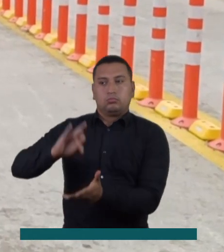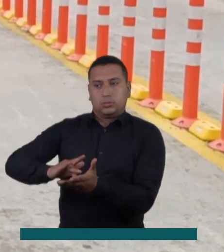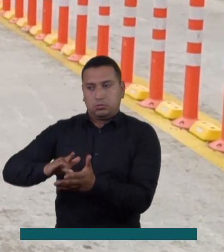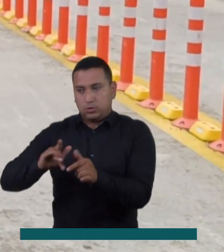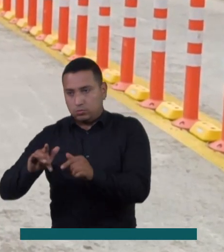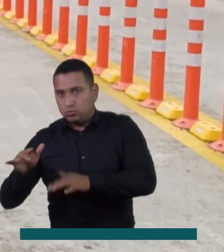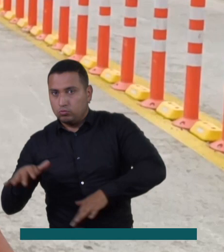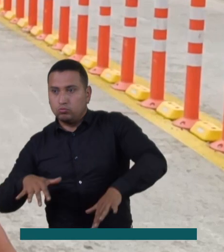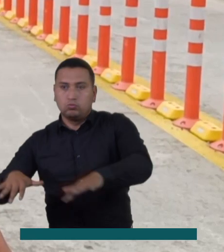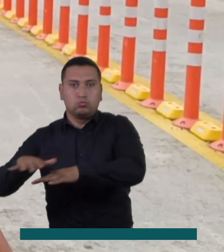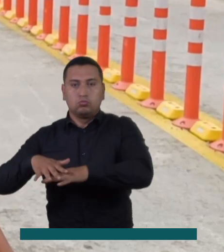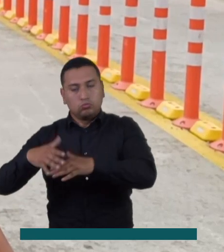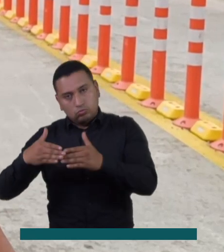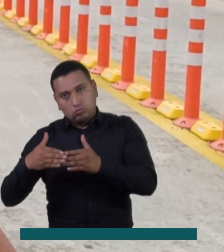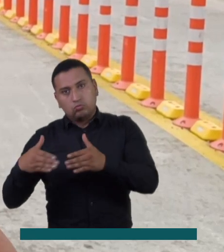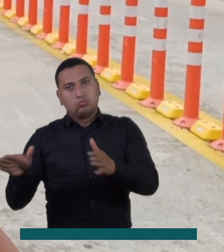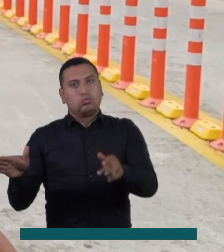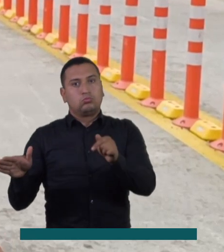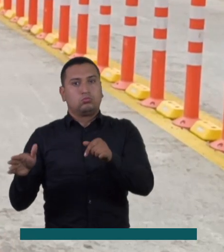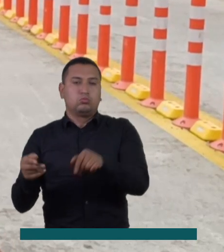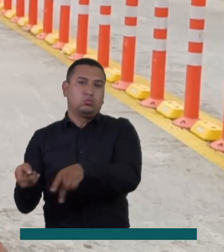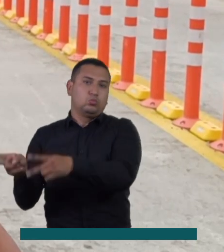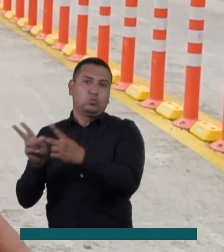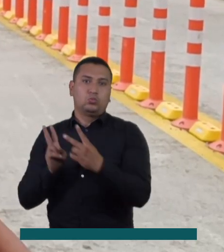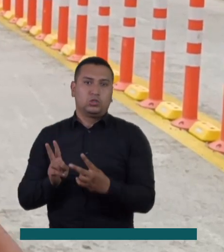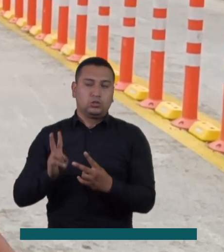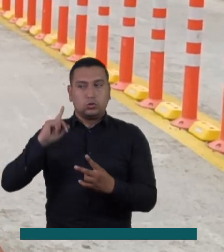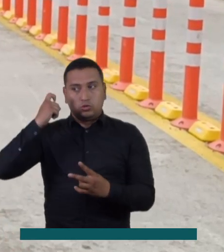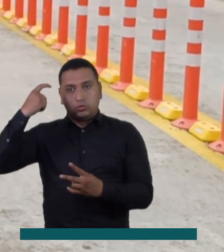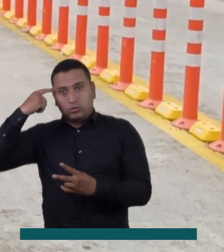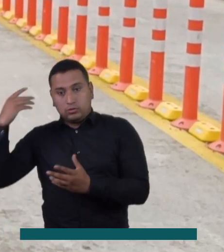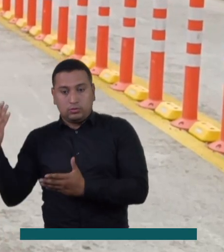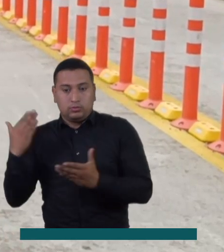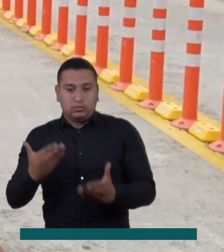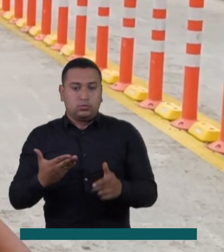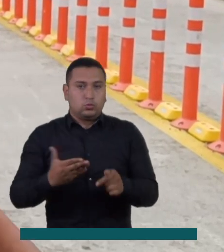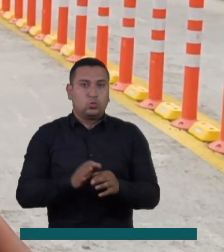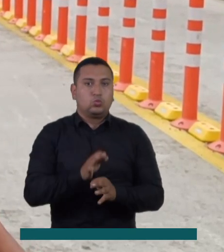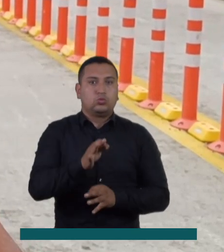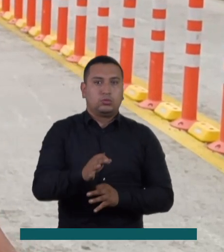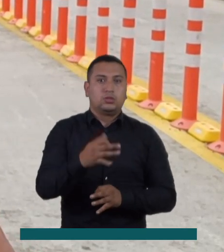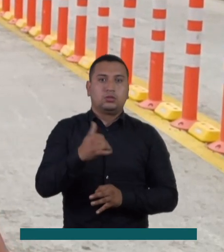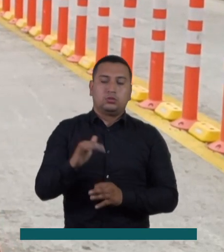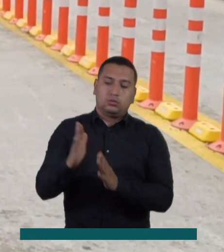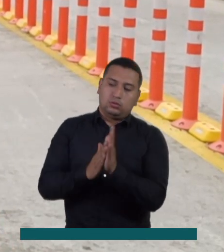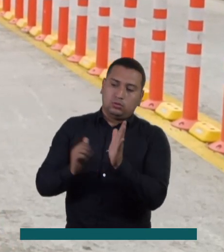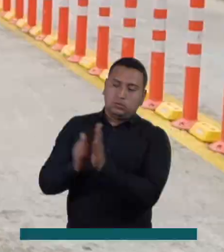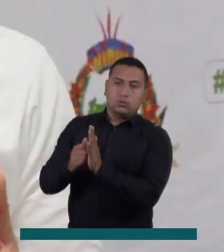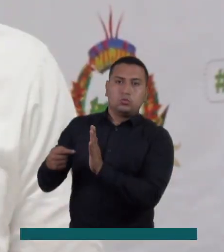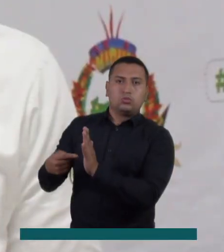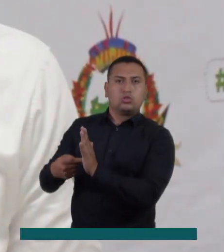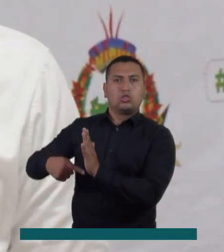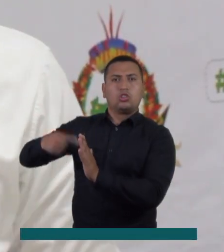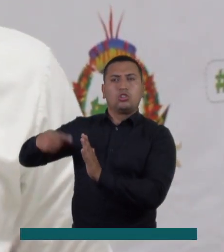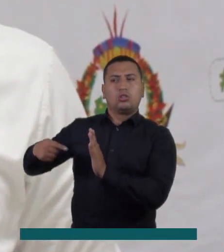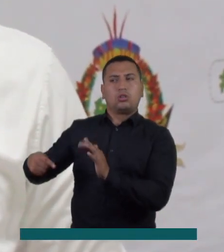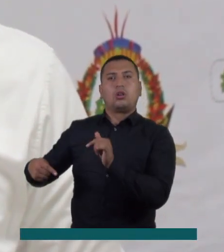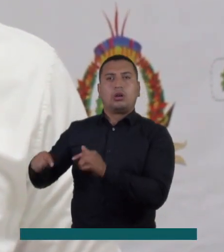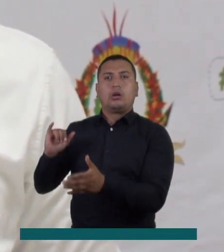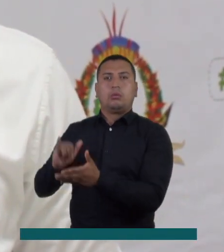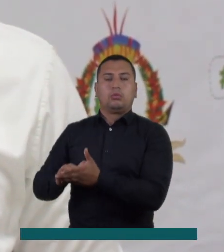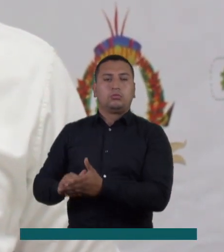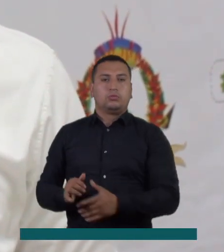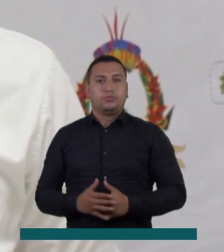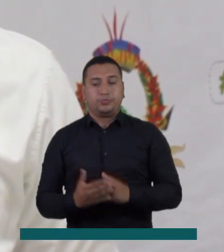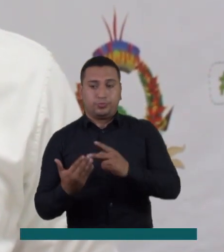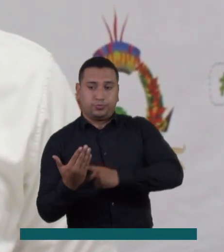gran acta de entrega de la gobernación al municipio, porque ya existe un acta del contratista a la gobernación. Un proyecto que fue aprobado